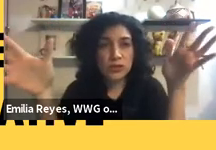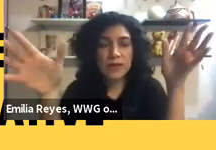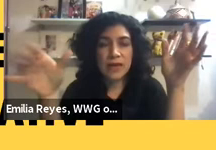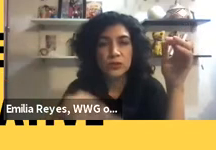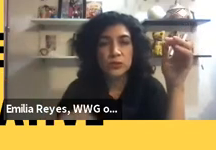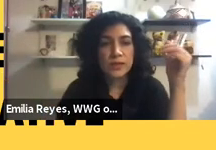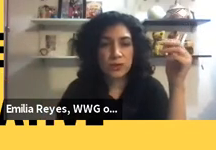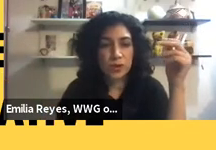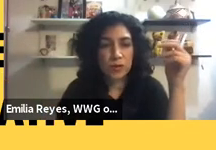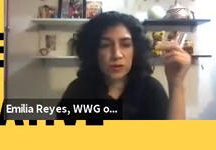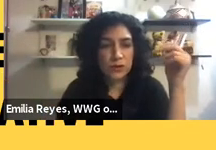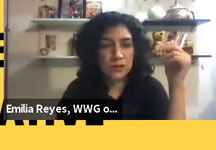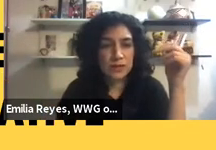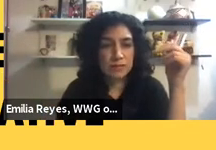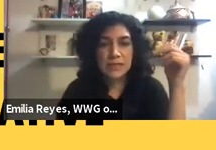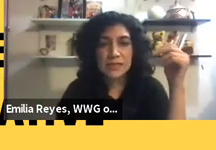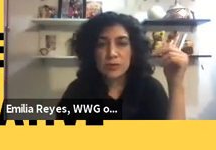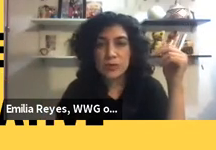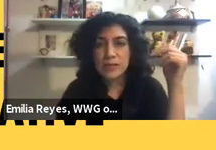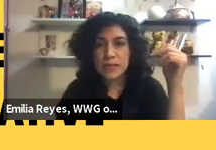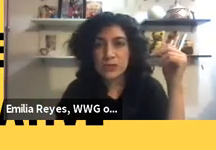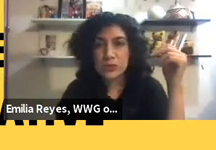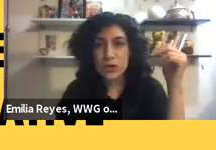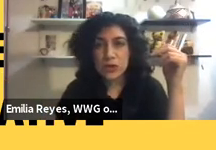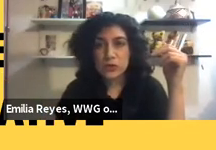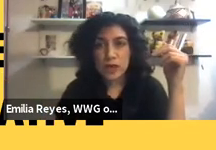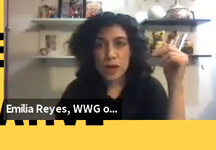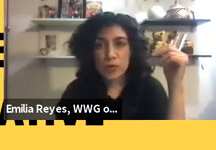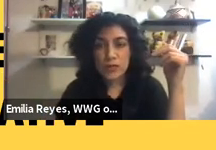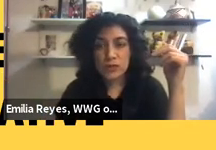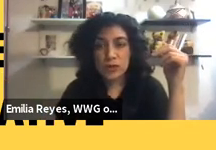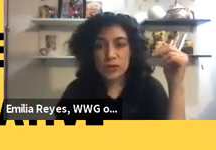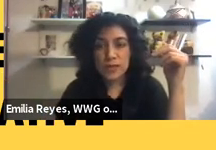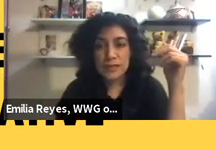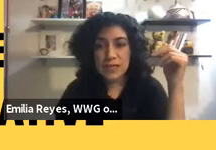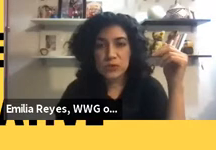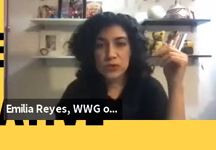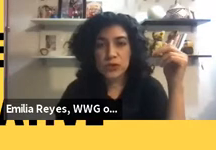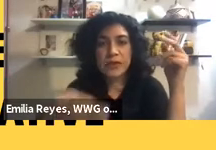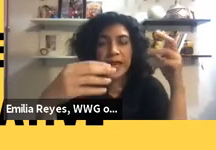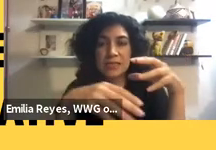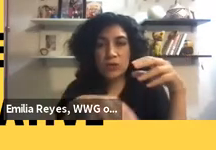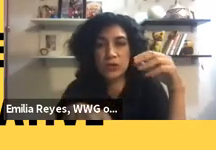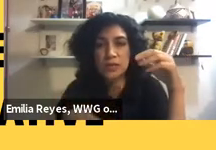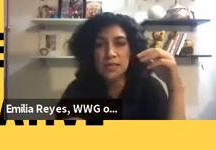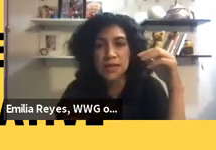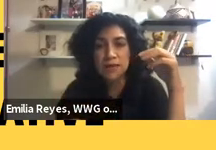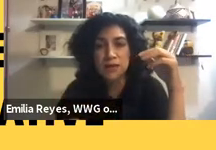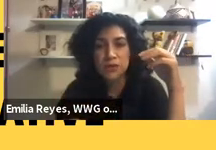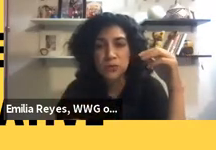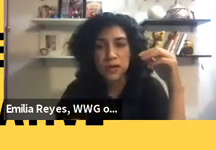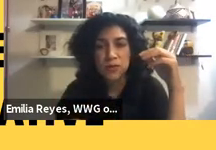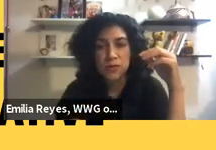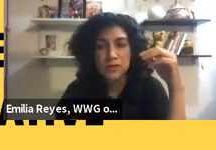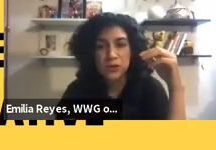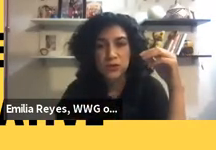estamos todavía discutiéndolos, pero bueno, van a ser muy bienvenidas sus aportes sobre esta discusión. El segundo tiene que ver